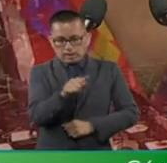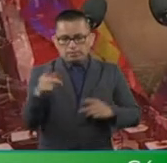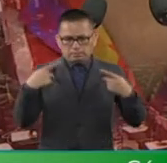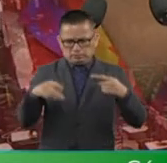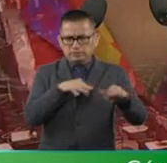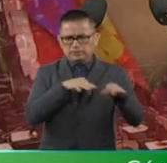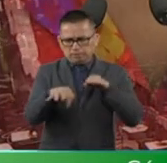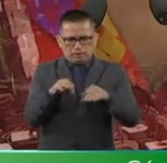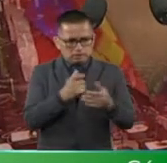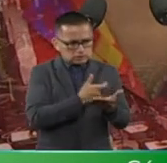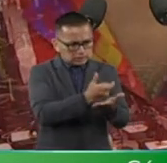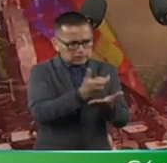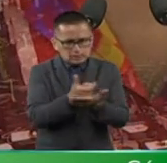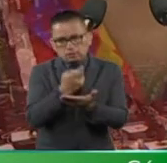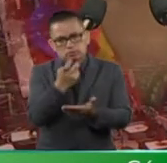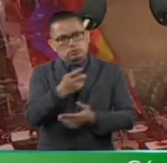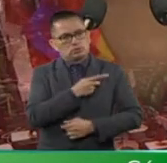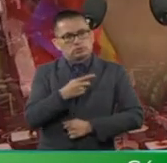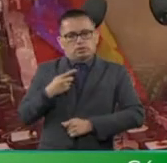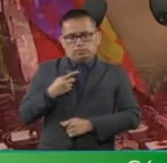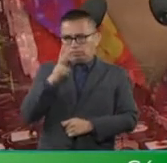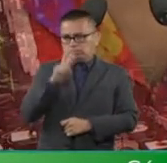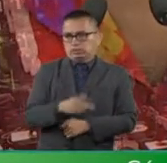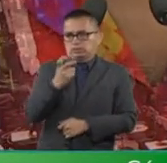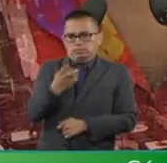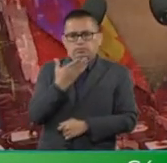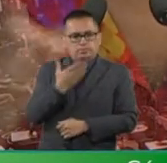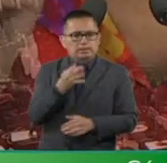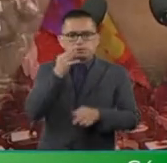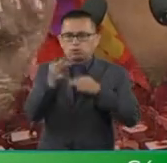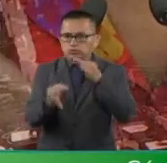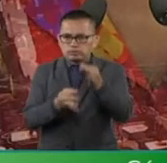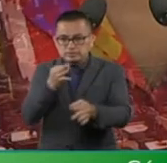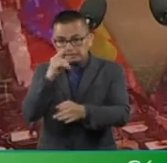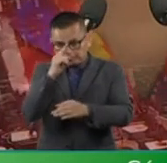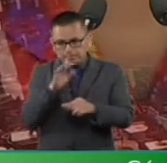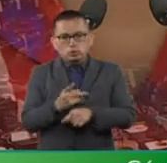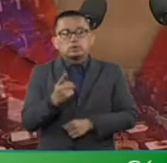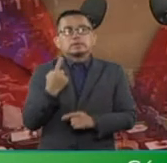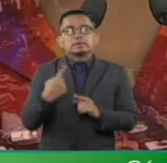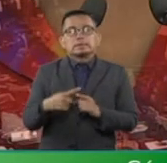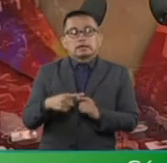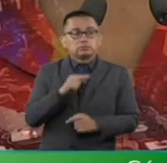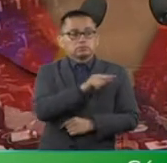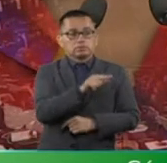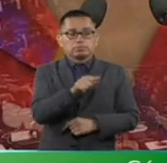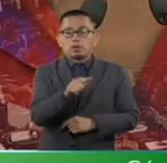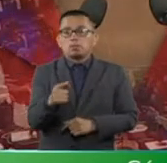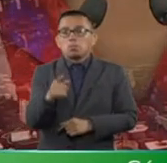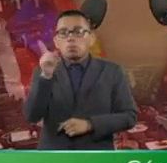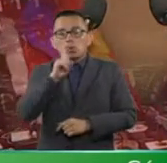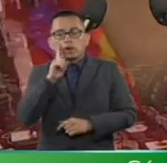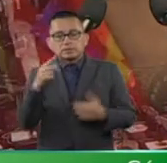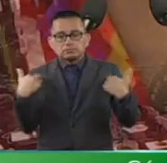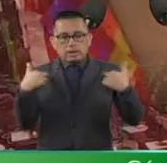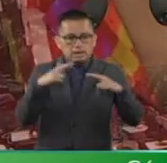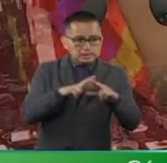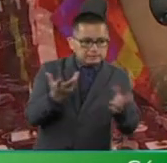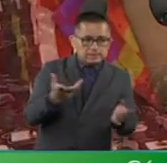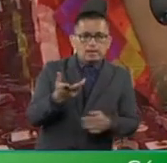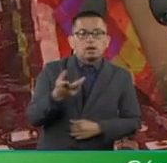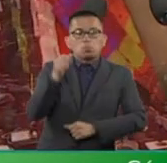trabajadores, que de verdad es una gran noticia, porque sobre todo para las mujeres maestras y para las mujeres